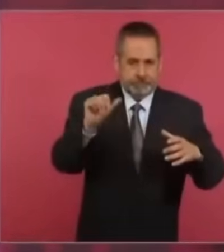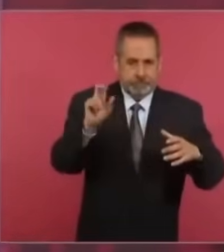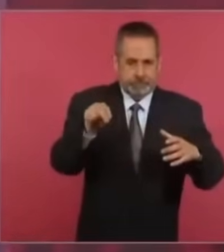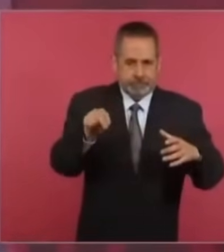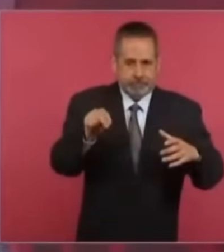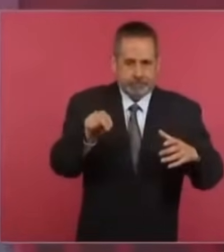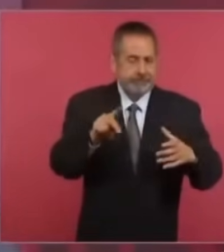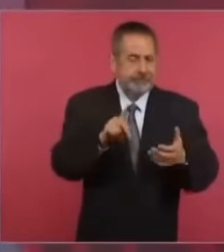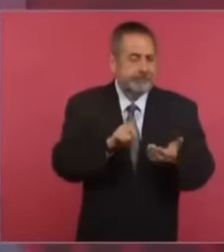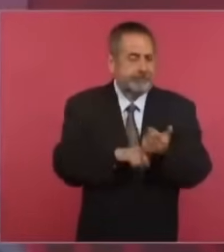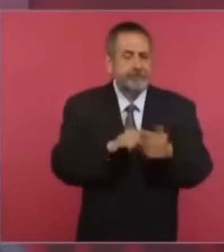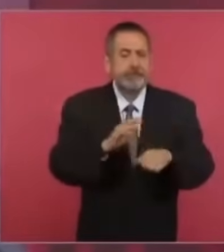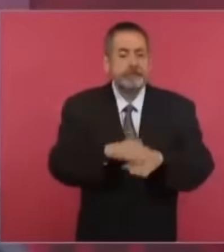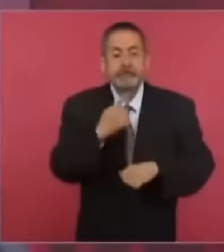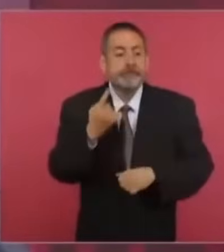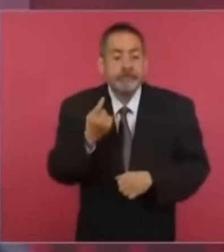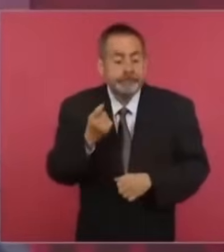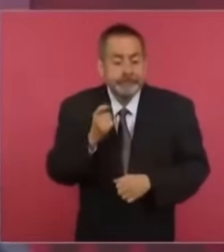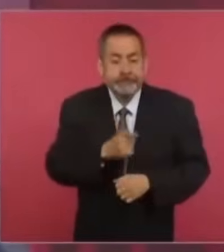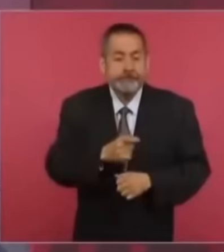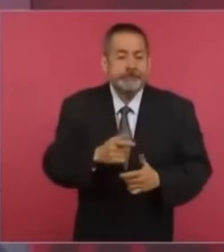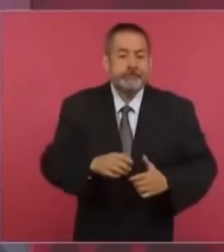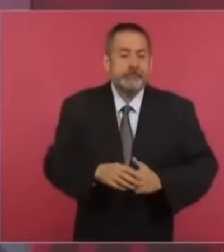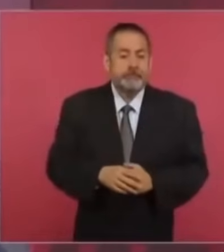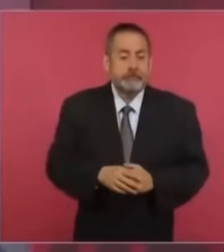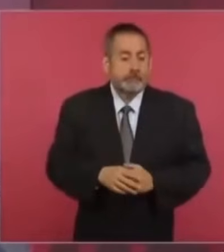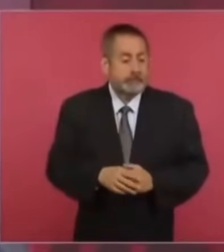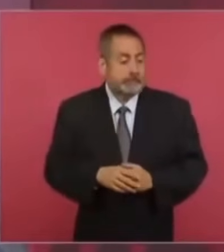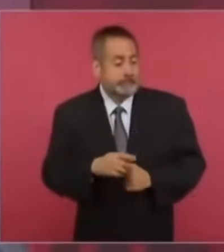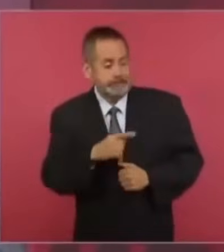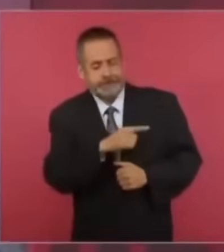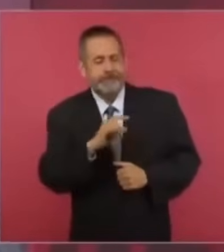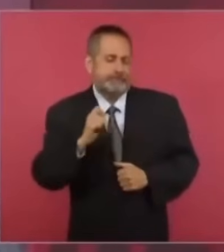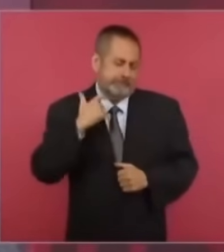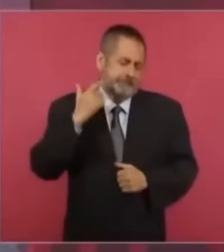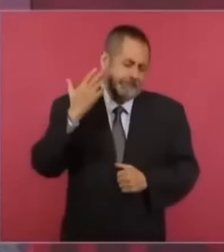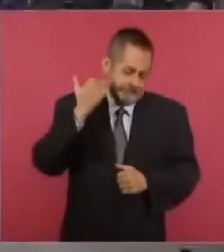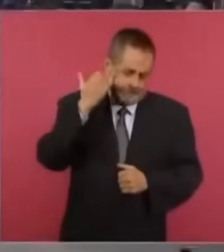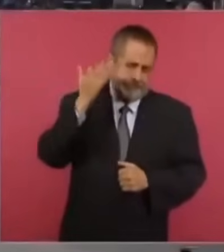porque los potentados de entonces